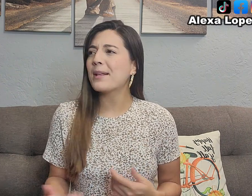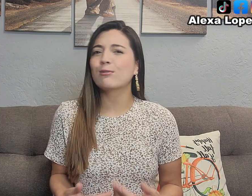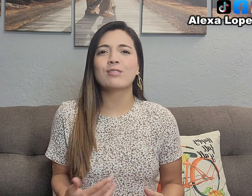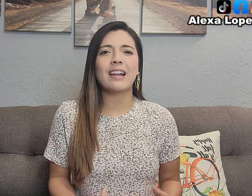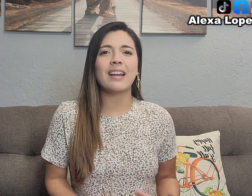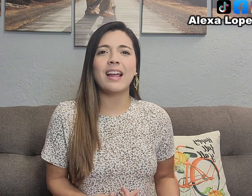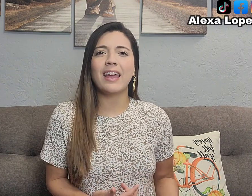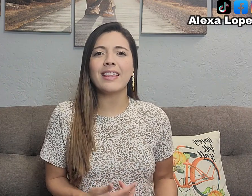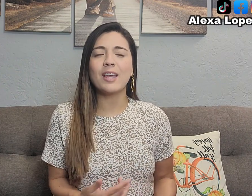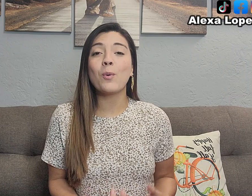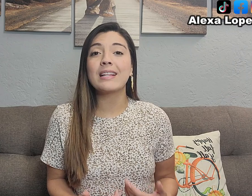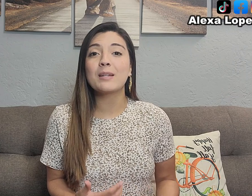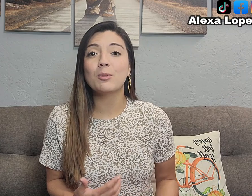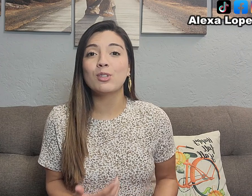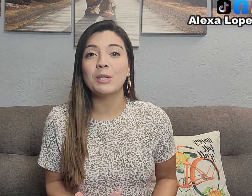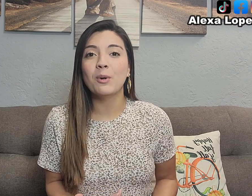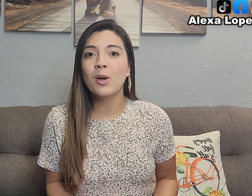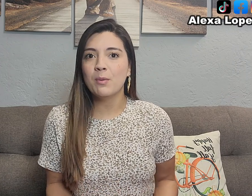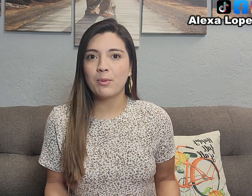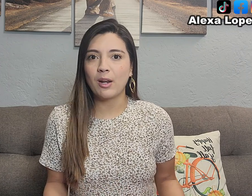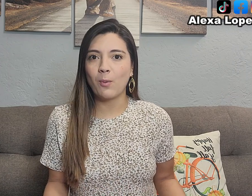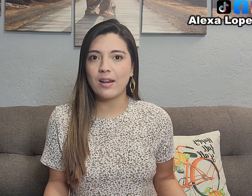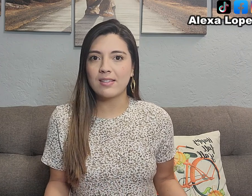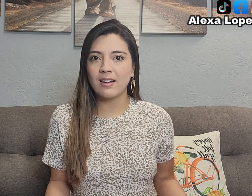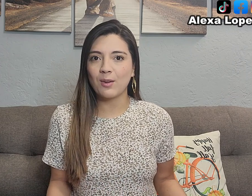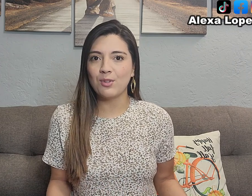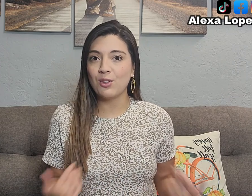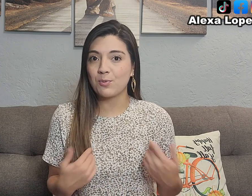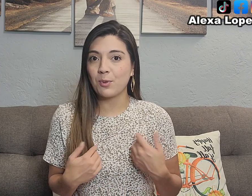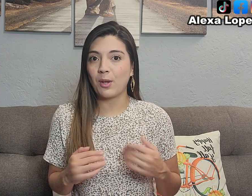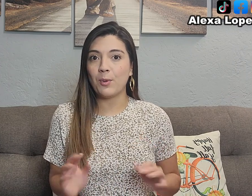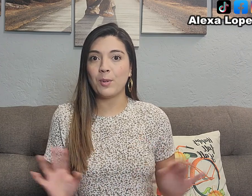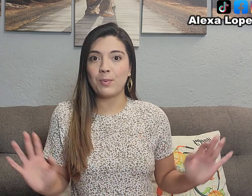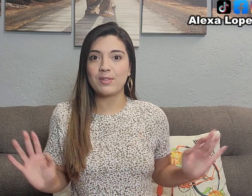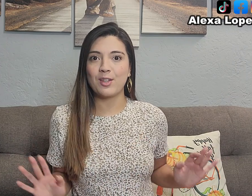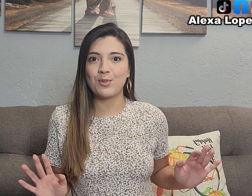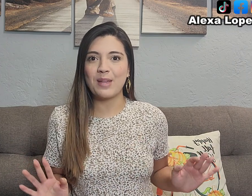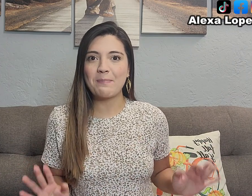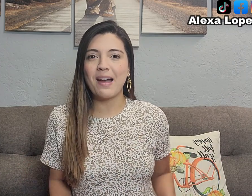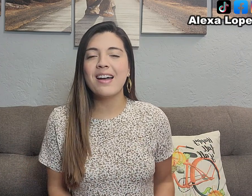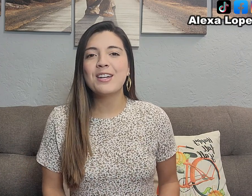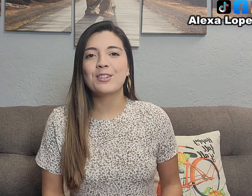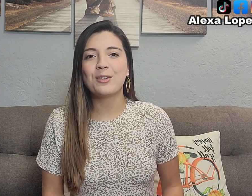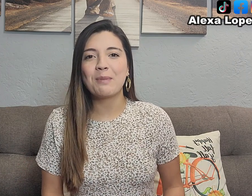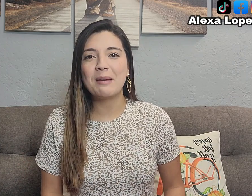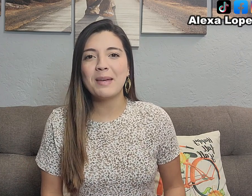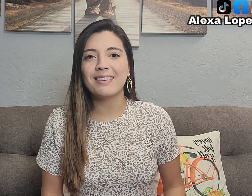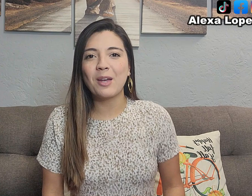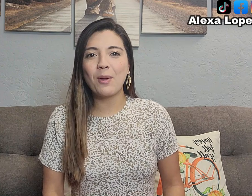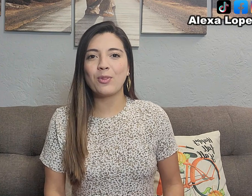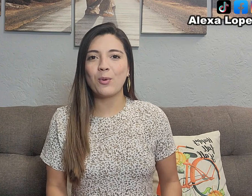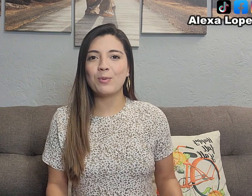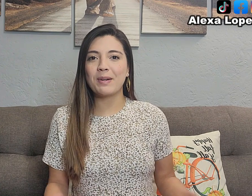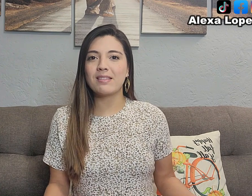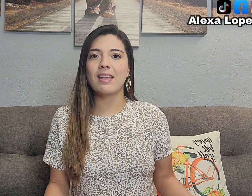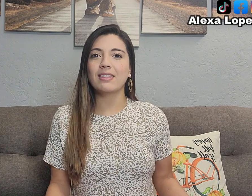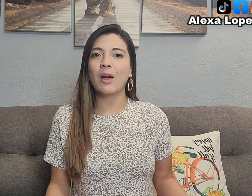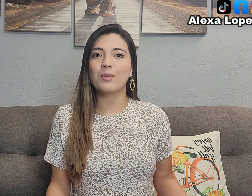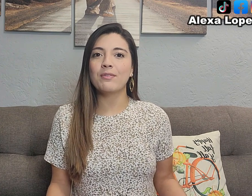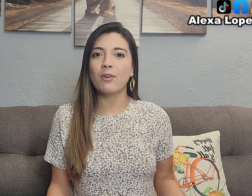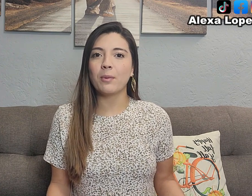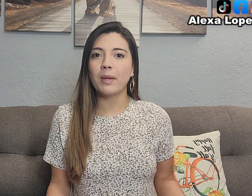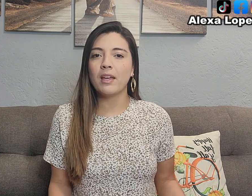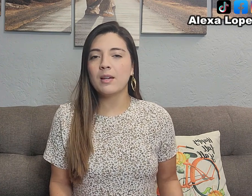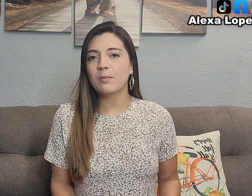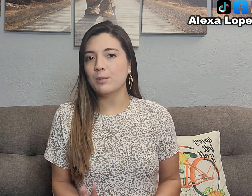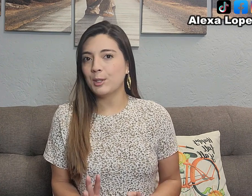a preguntarle a la gente cuál es el motivo por el cual están reunidos, porque bueno, pues que yo sepa, normalmente cuando un presidente da